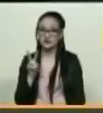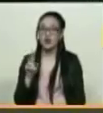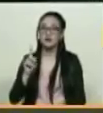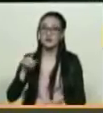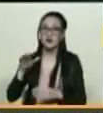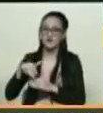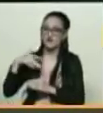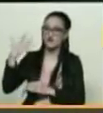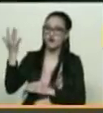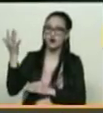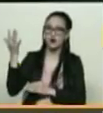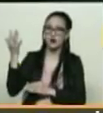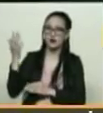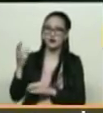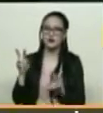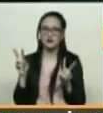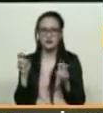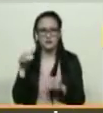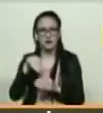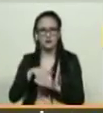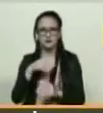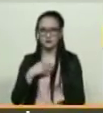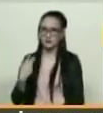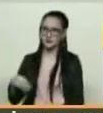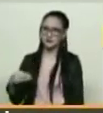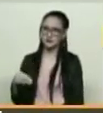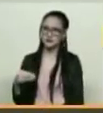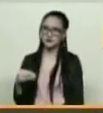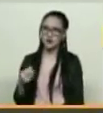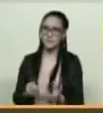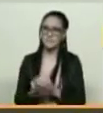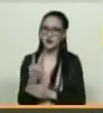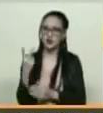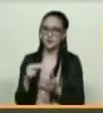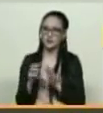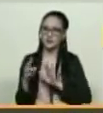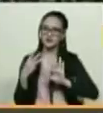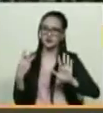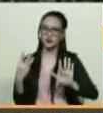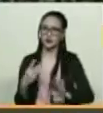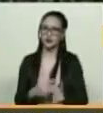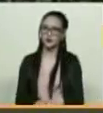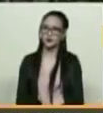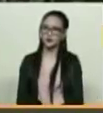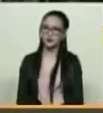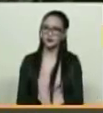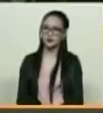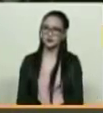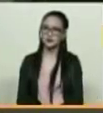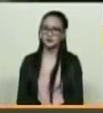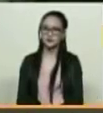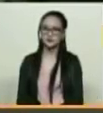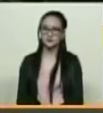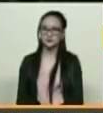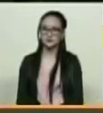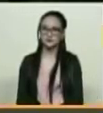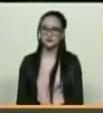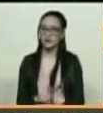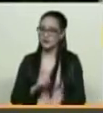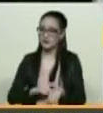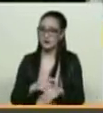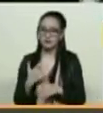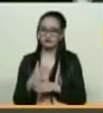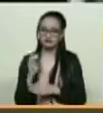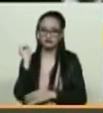exterior para los efectos de la elección presidencial de mayo 2018. En el tiempo en que dure la campaña